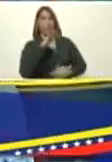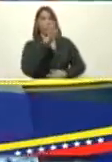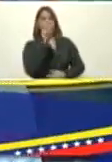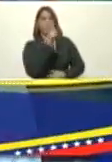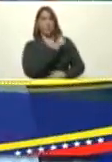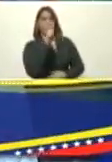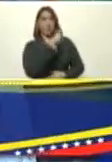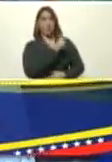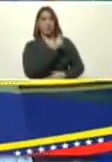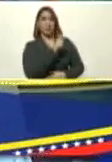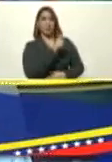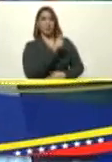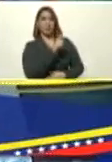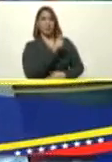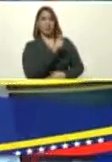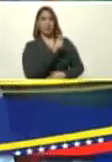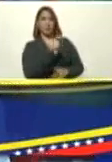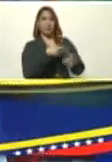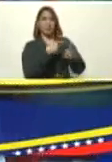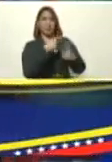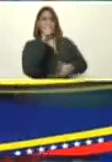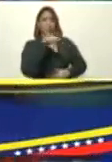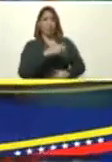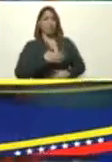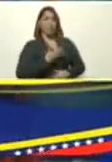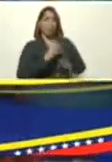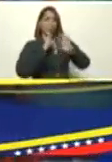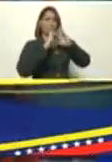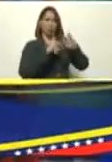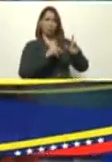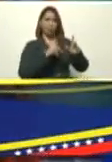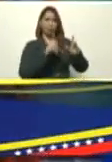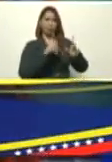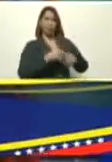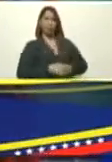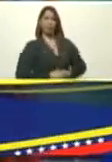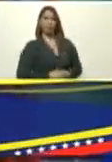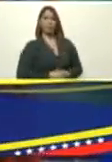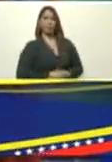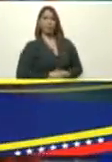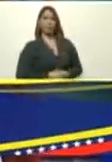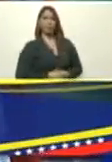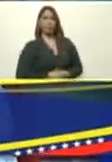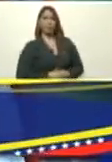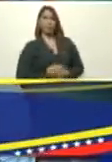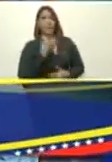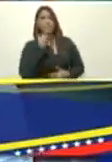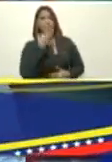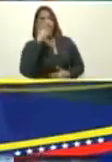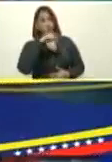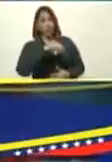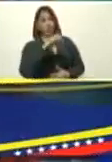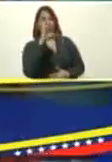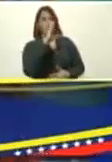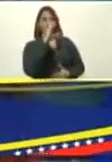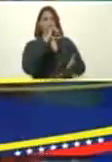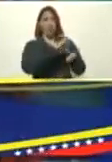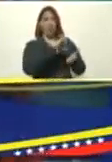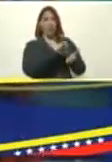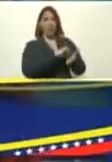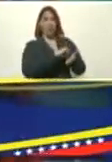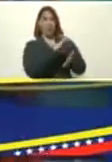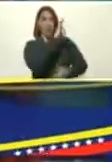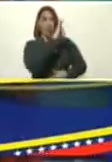4 meses. Entonces también le puedo comentar, para abonar a esos logros, que por ejemplo en Caracas el porcentaje de ocupación